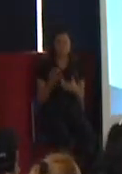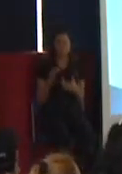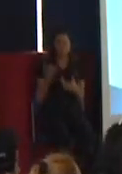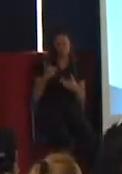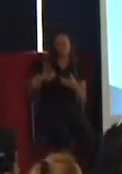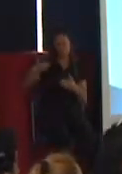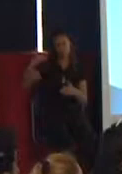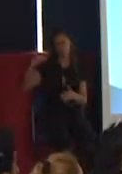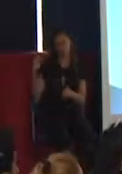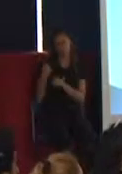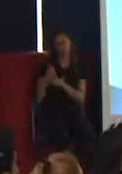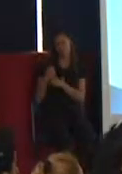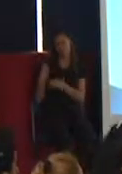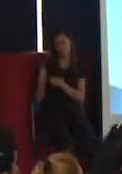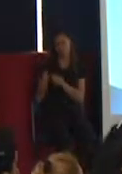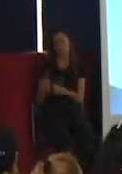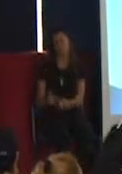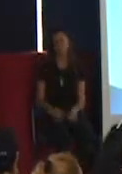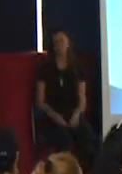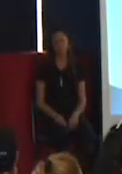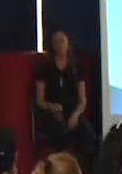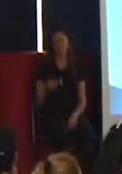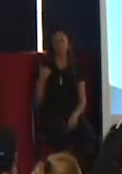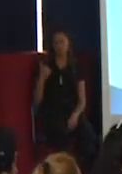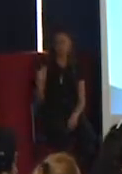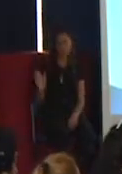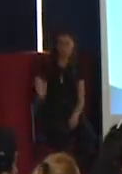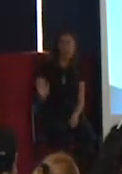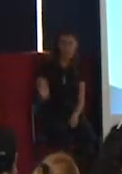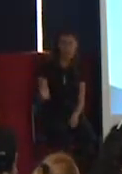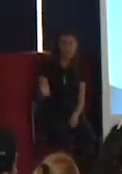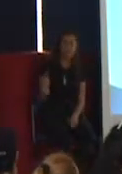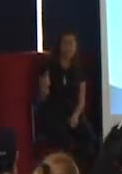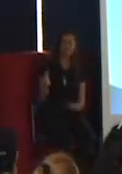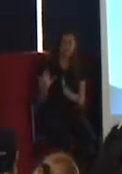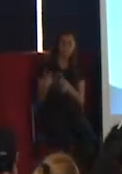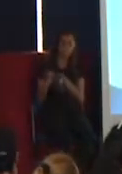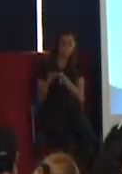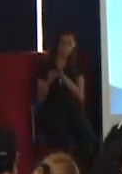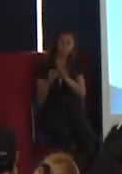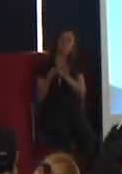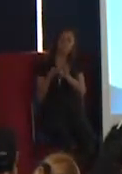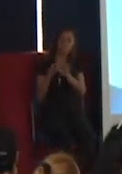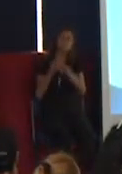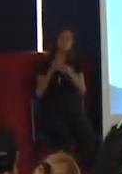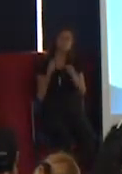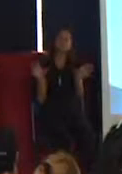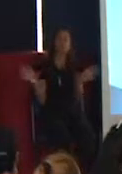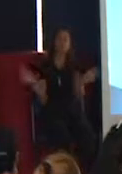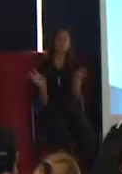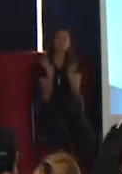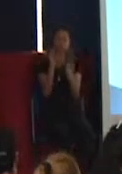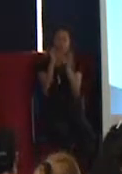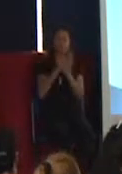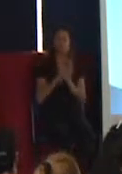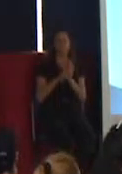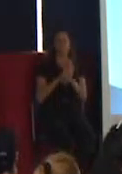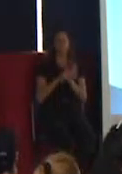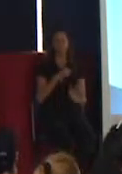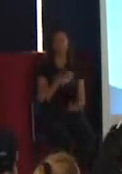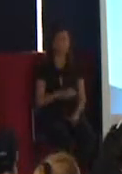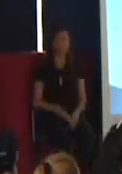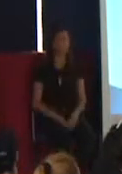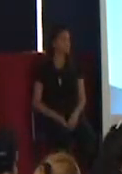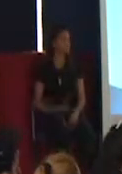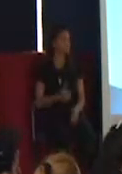su efecto, cada uno de esos avances se vienen a conglomerar dentro de esta ley, ¿sí?